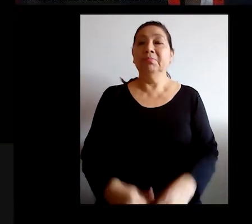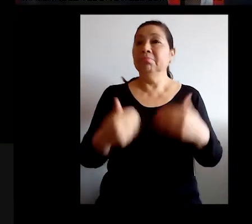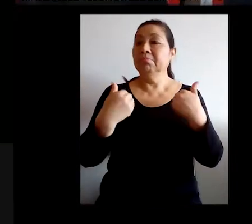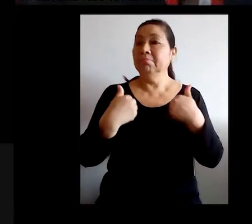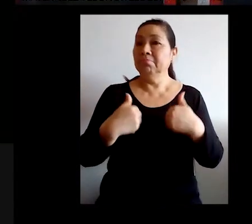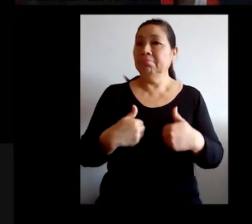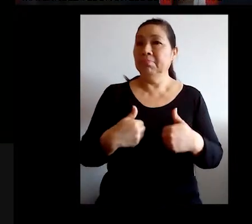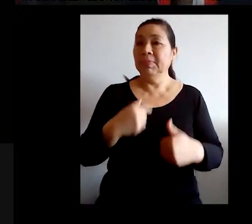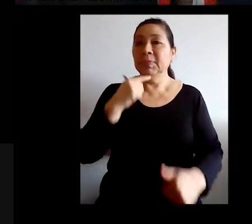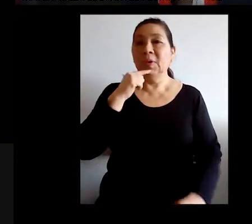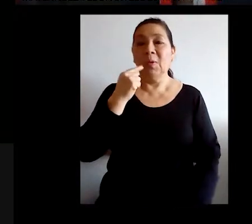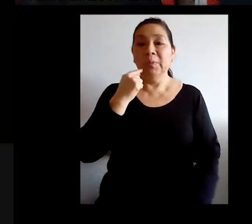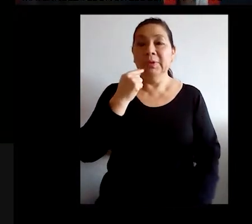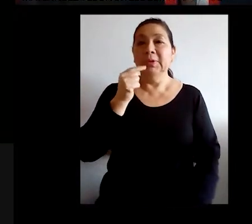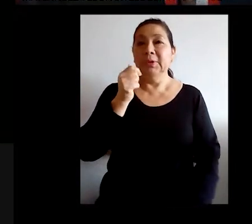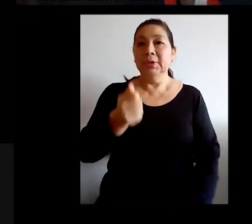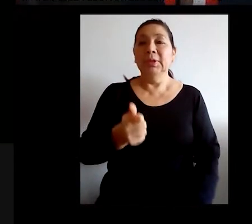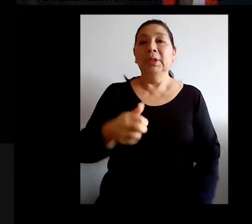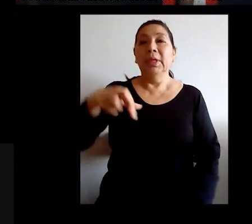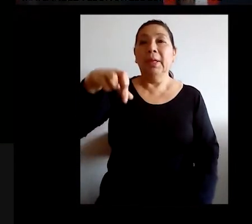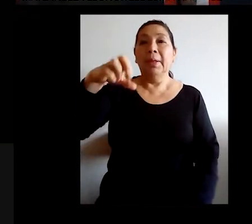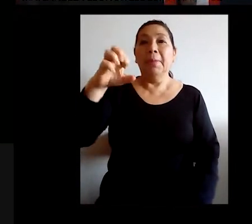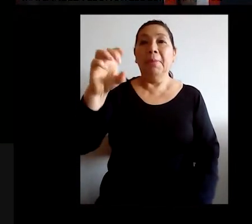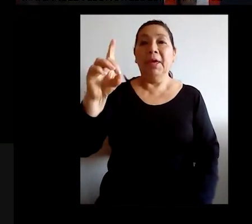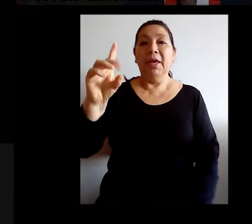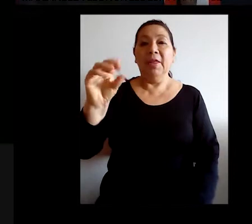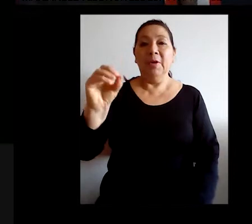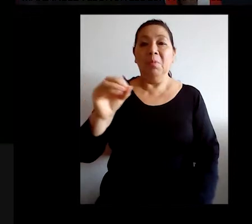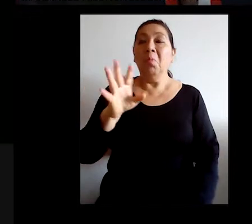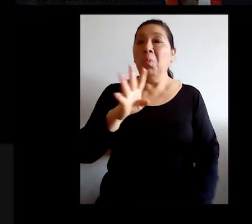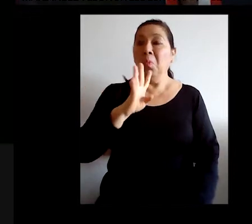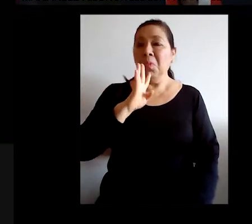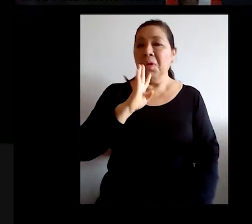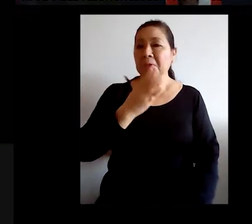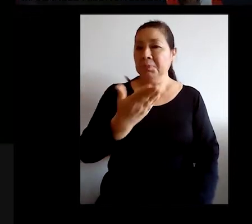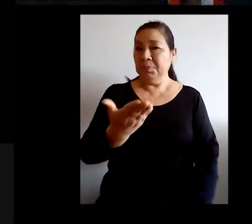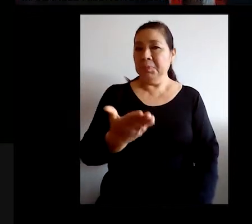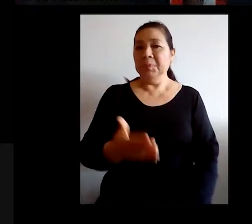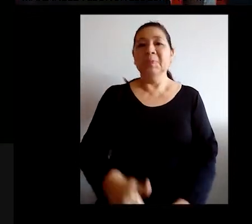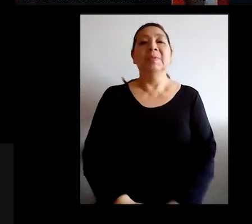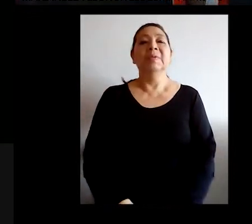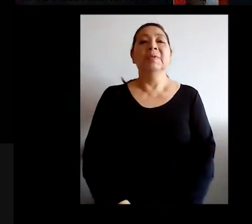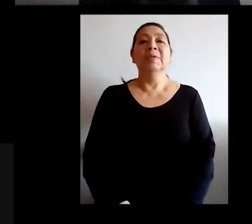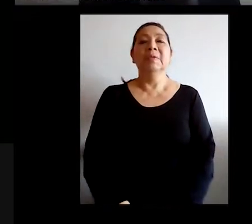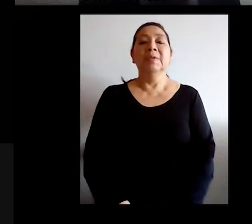Abogado de la parte demandante, Carlos Pérez Ríos, ¿puede hacer uso de la palabra?